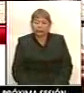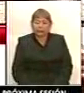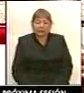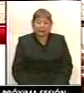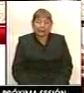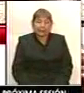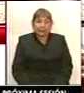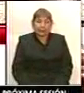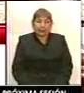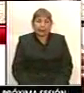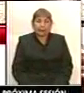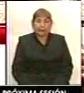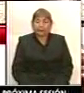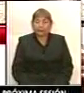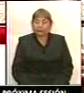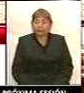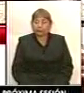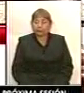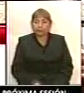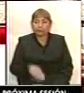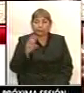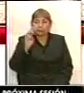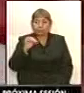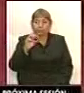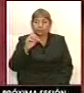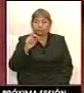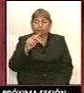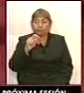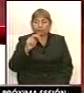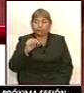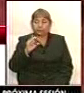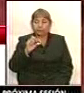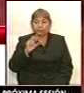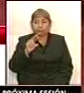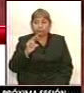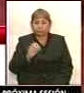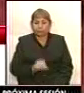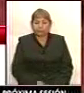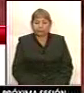Gracias, congresista Aguilar. Congresista Montenegro.